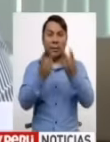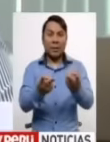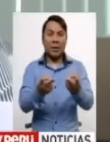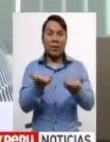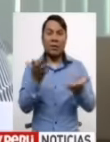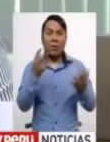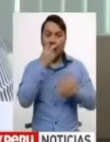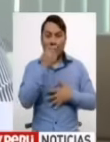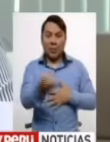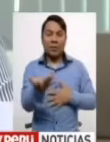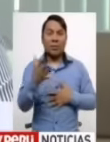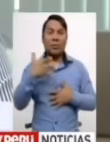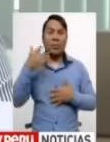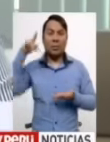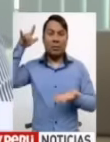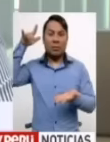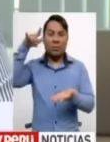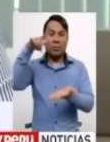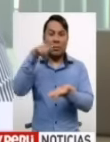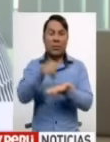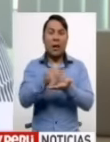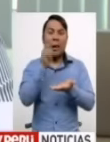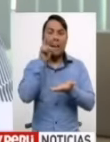aterrizar. Nada. Nada.